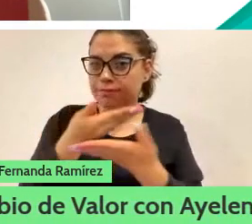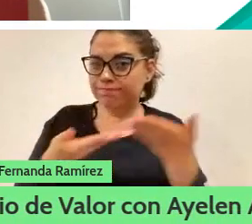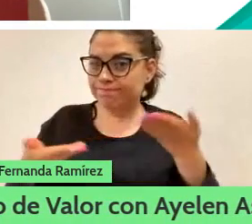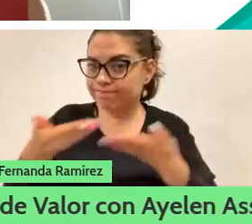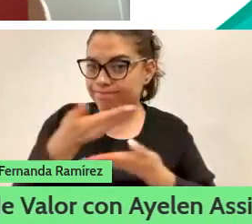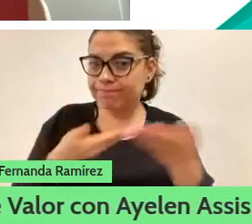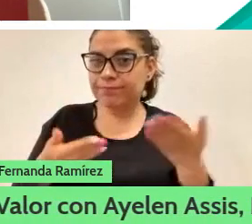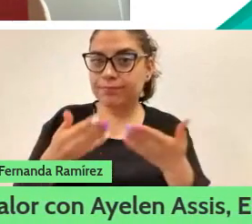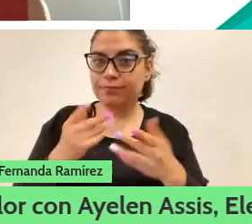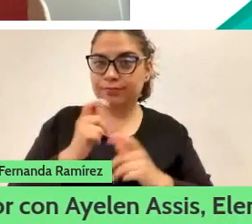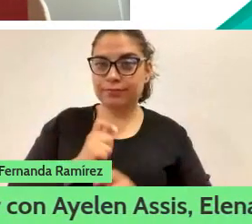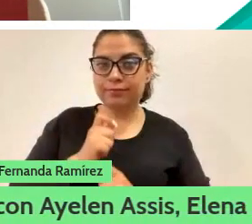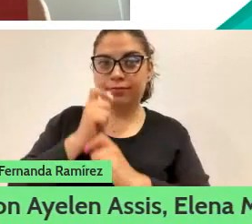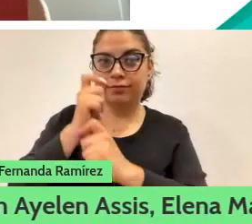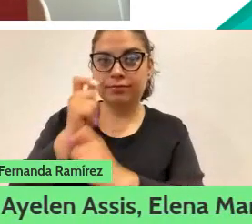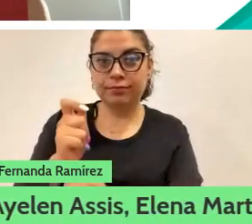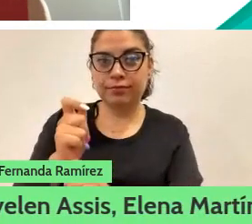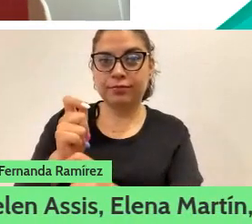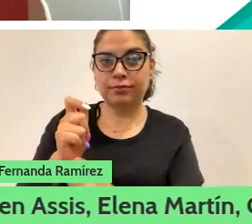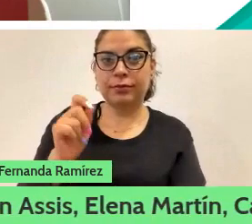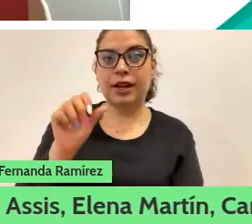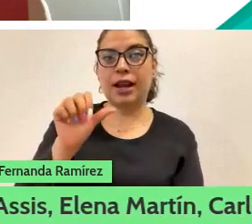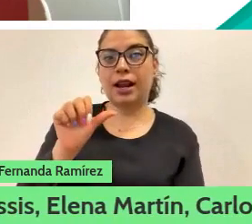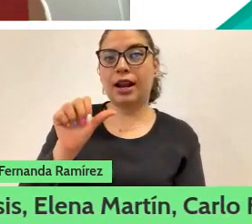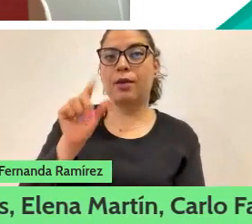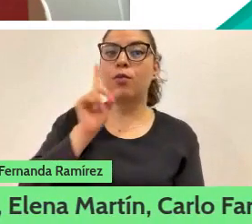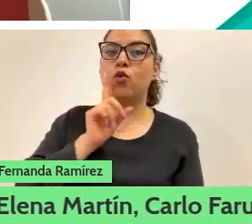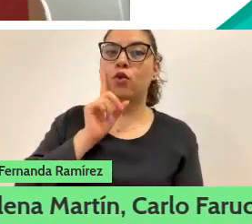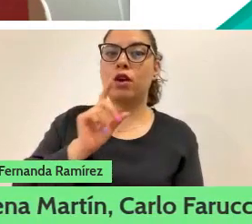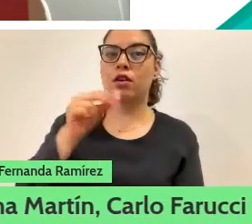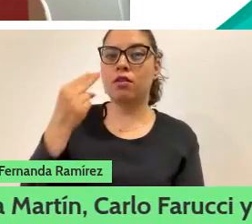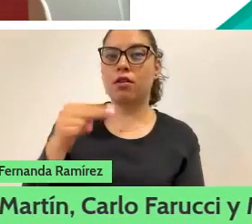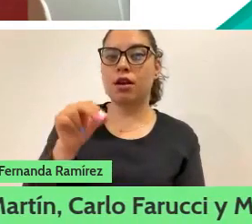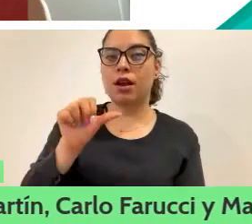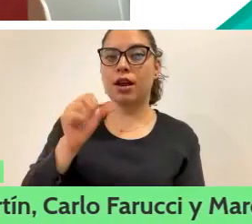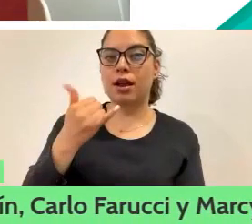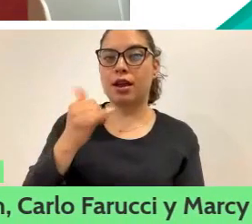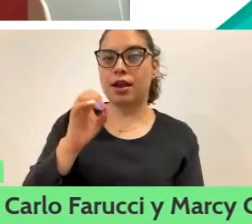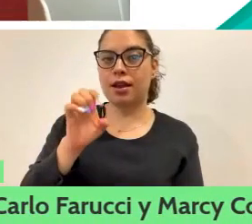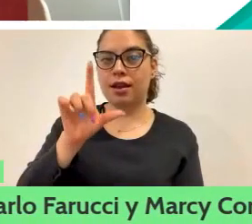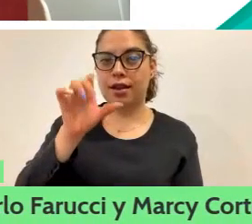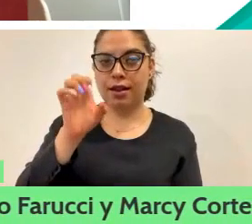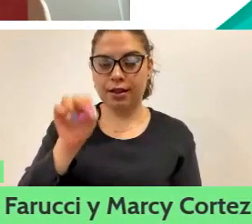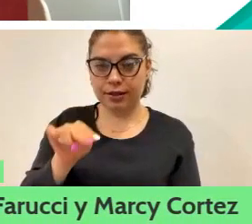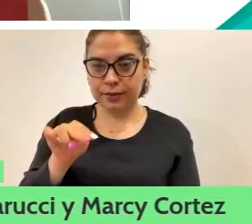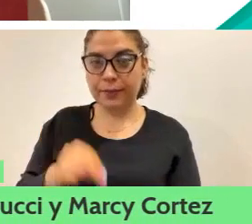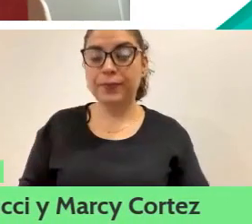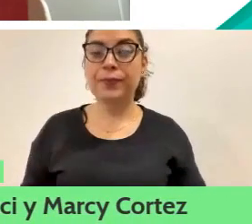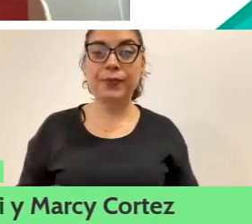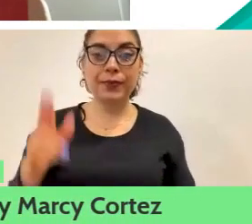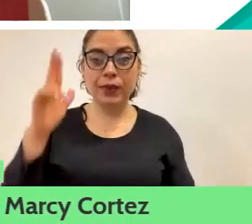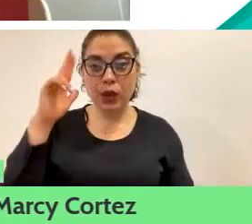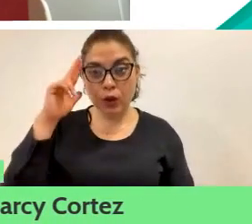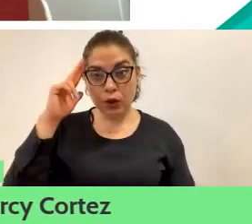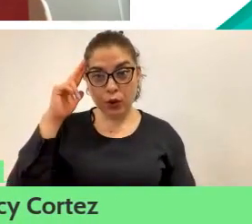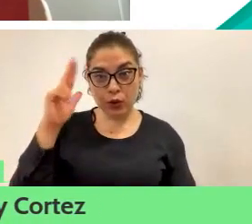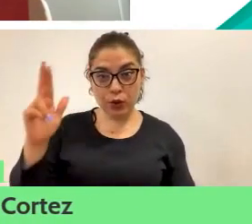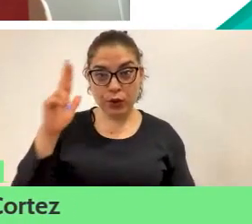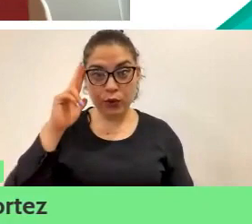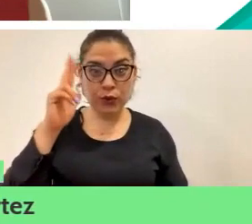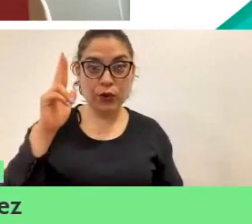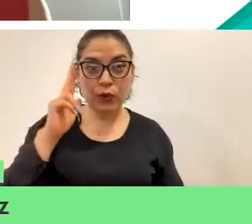Yelén, lo mismo, para contarnos tu experiencia y tu servicio, por favor. Hola Marci, hola compañeros,